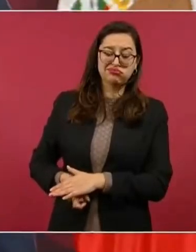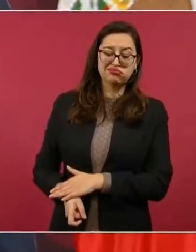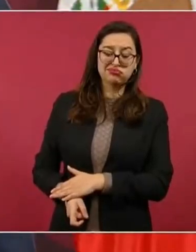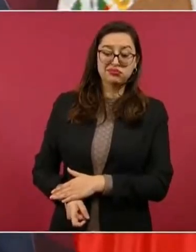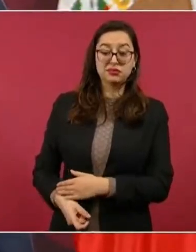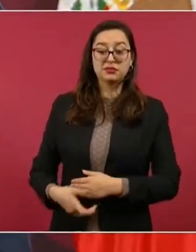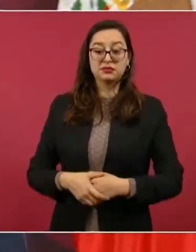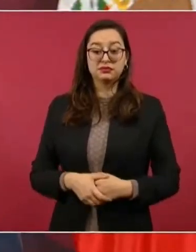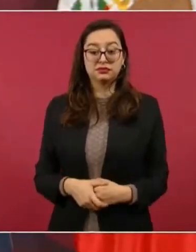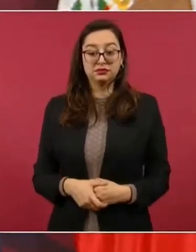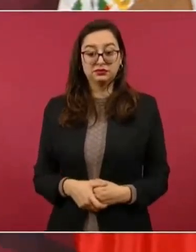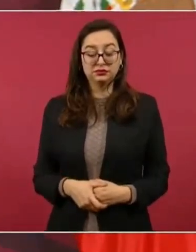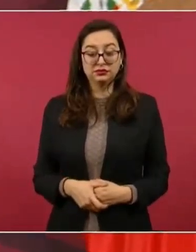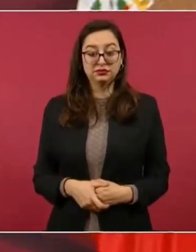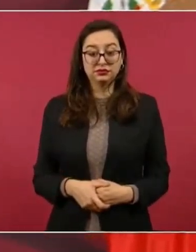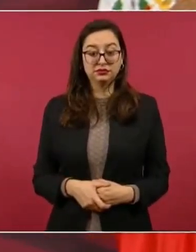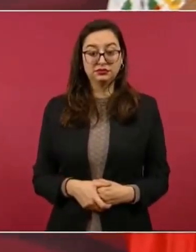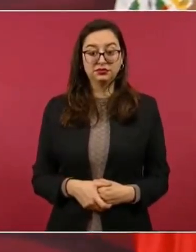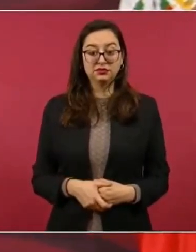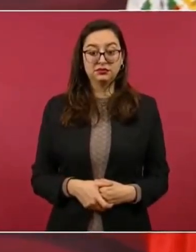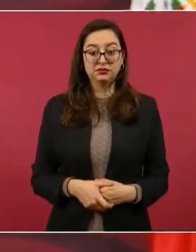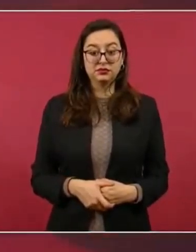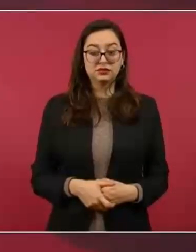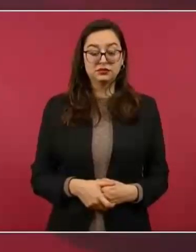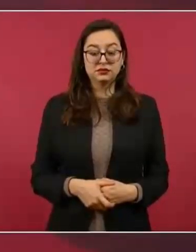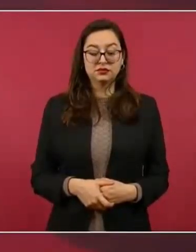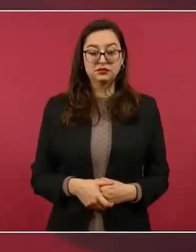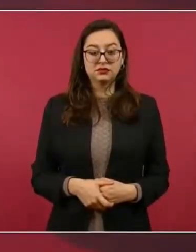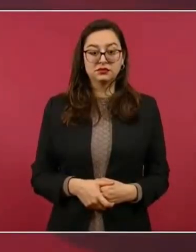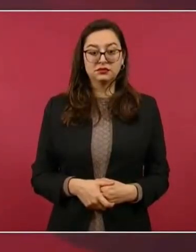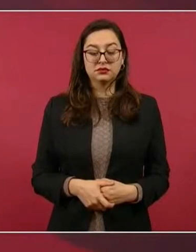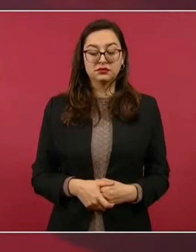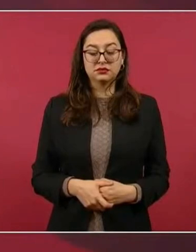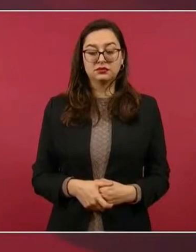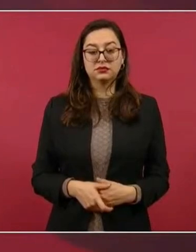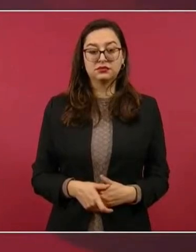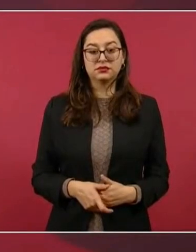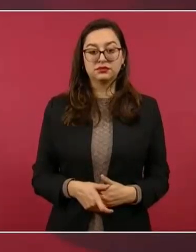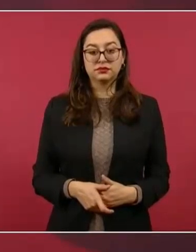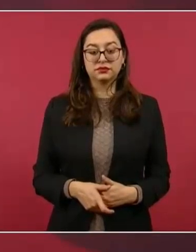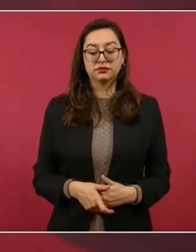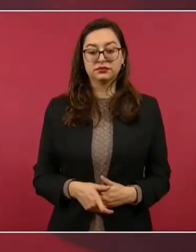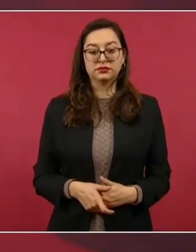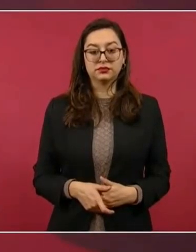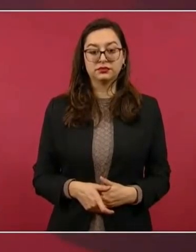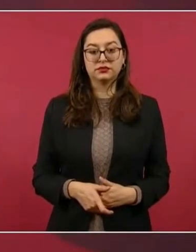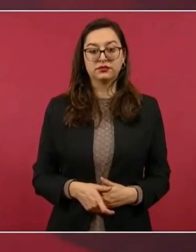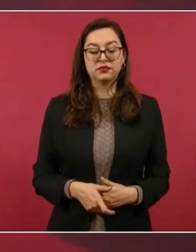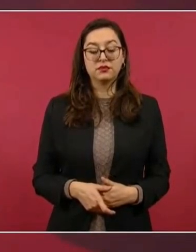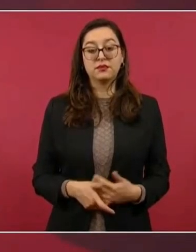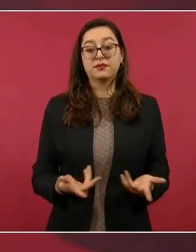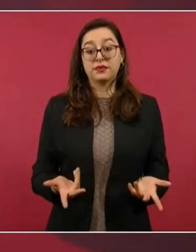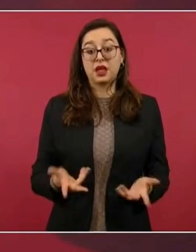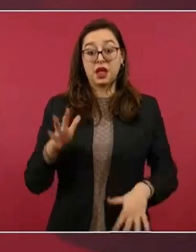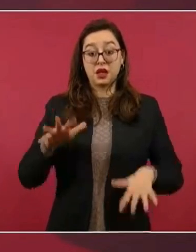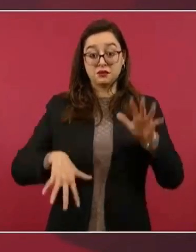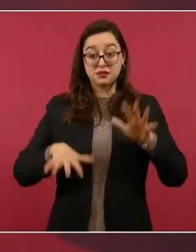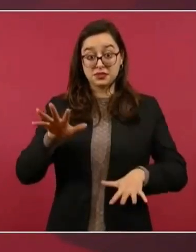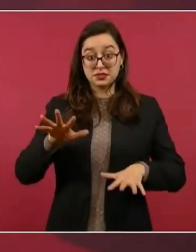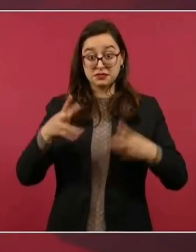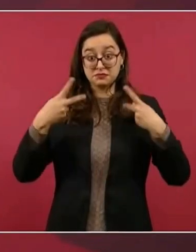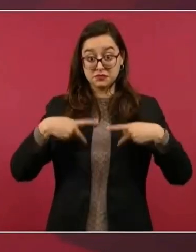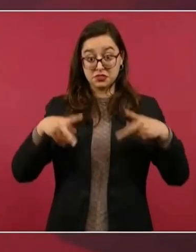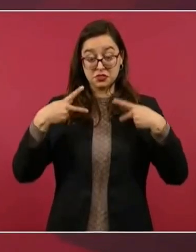Cuando había un opositor, decía Porfirio Díaz, ese gallo quiere maíz.